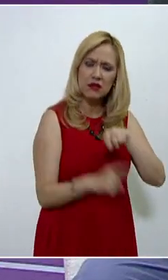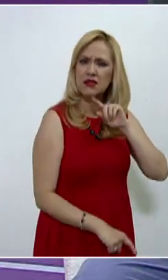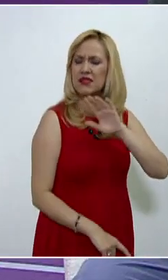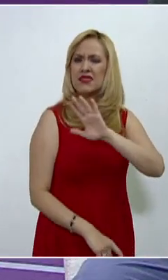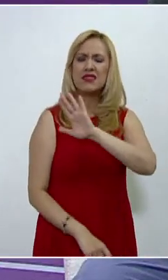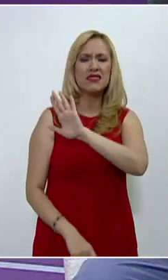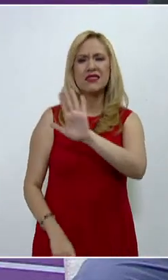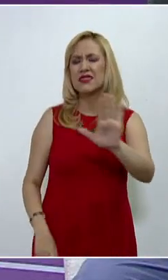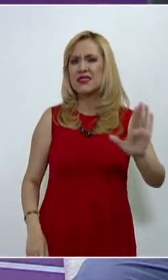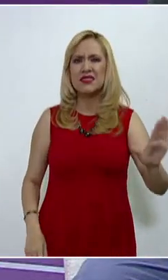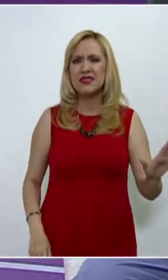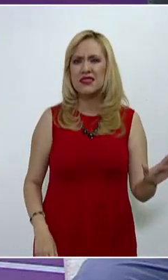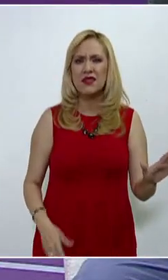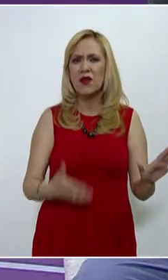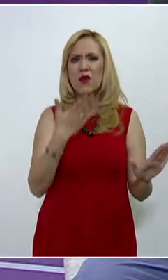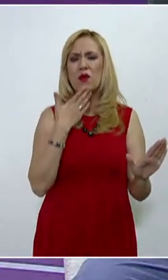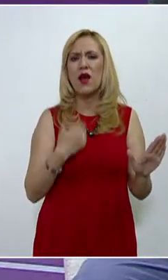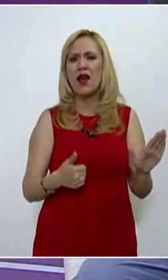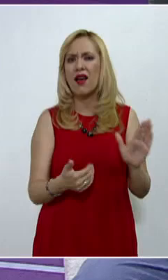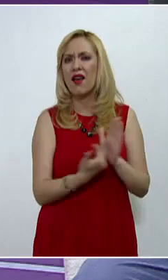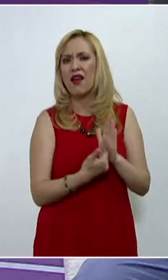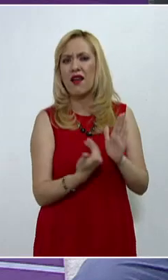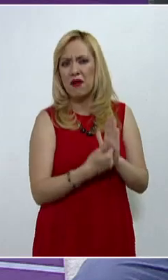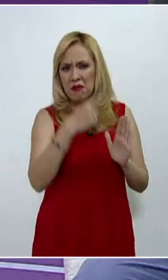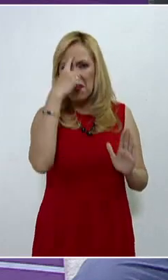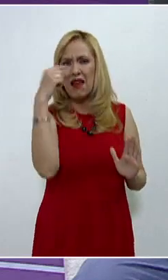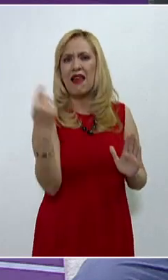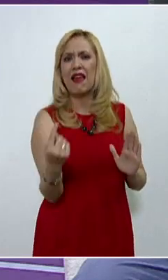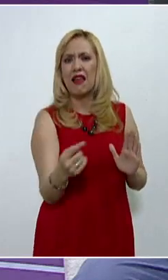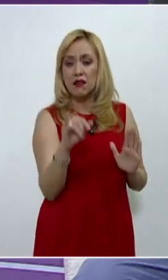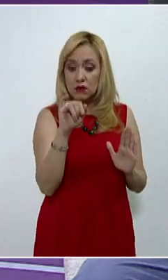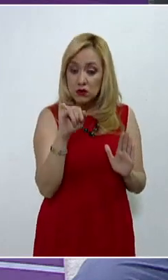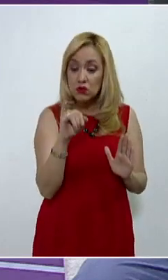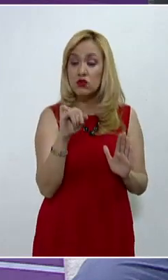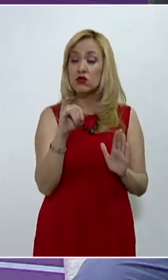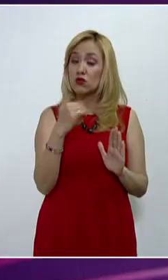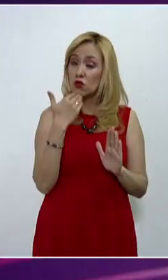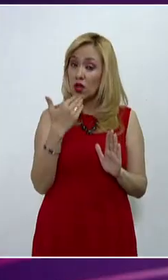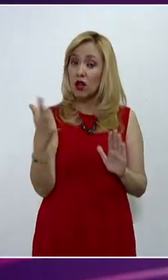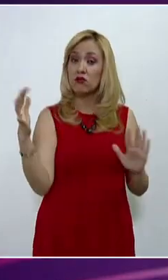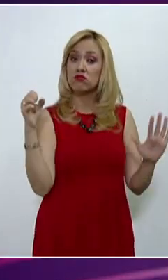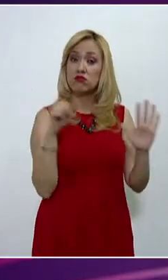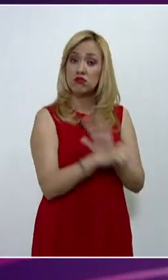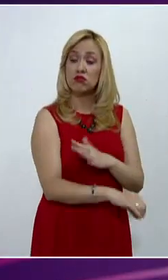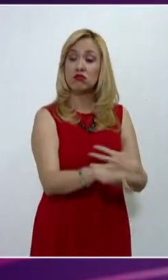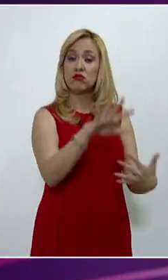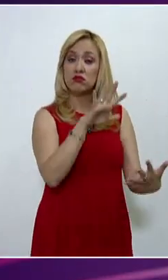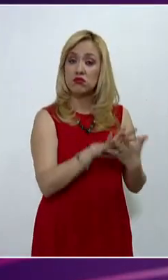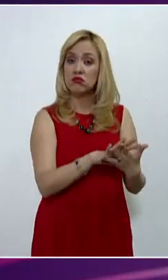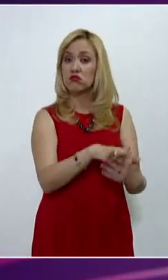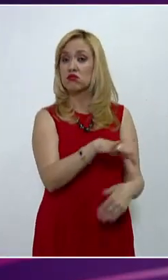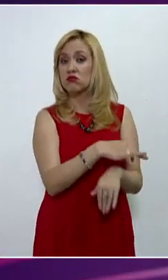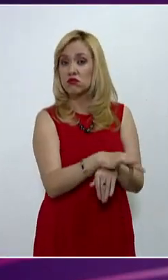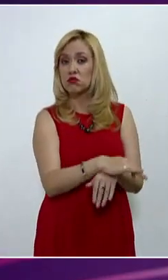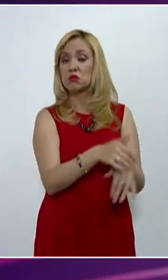había evidencia empírica que acreditara la eficacia, por un lado, pero también porque contradice